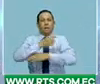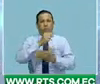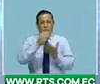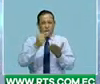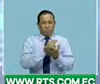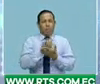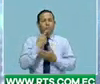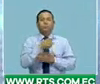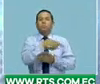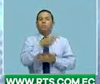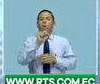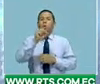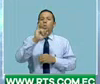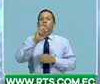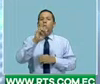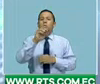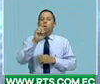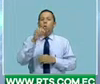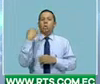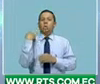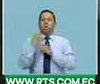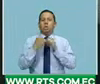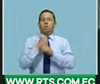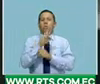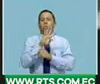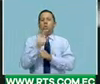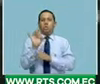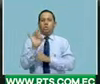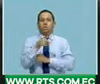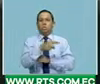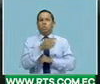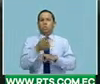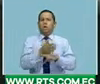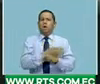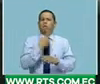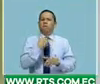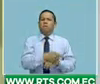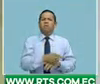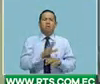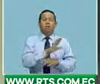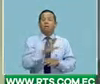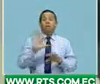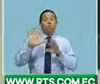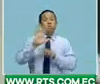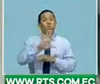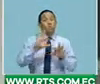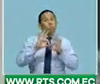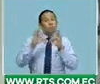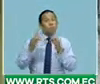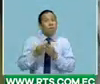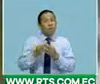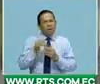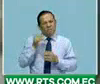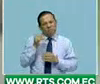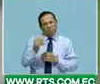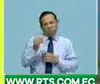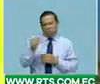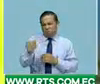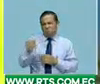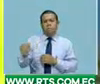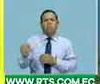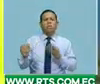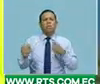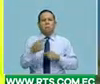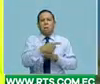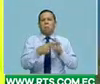48 años, estaría supuestamente involucrado en la violación de varios familiares, así como en el delito de violencia de género.